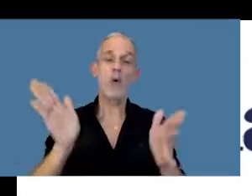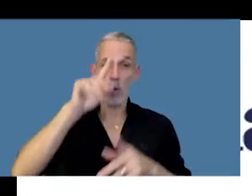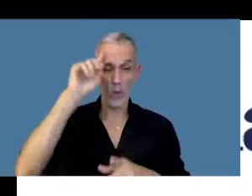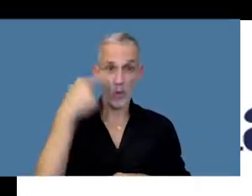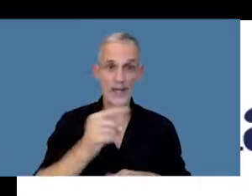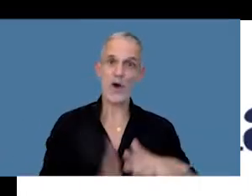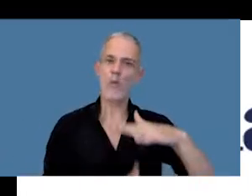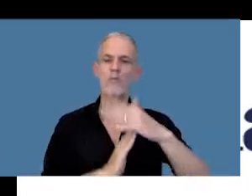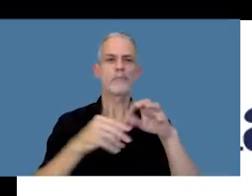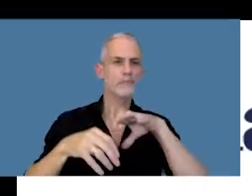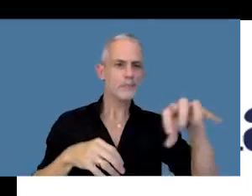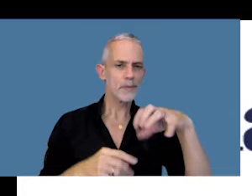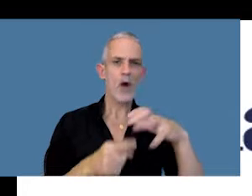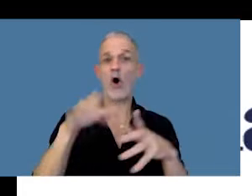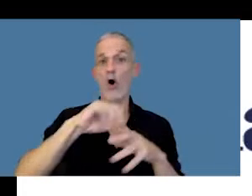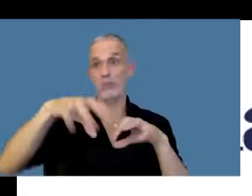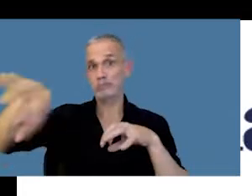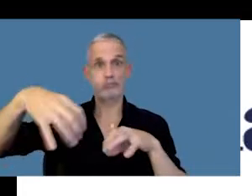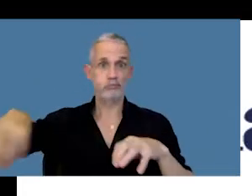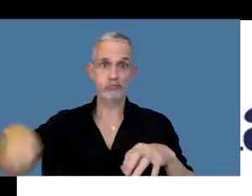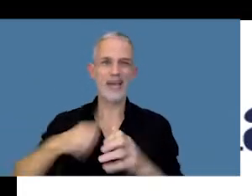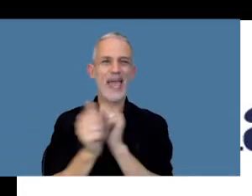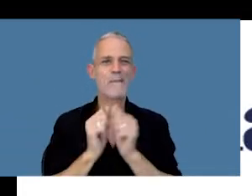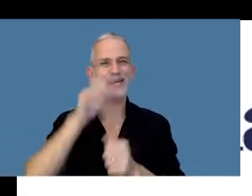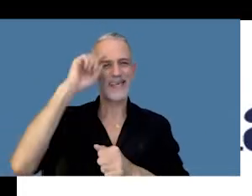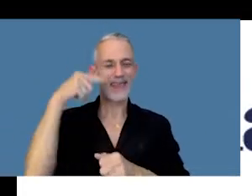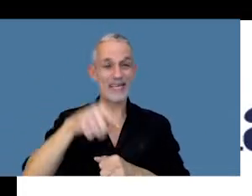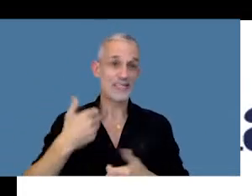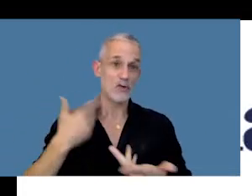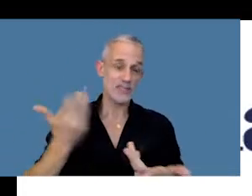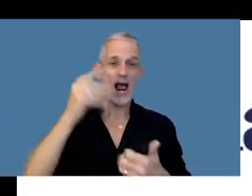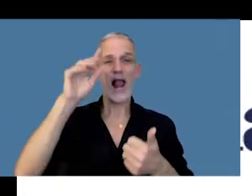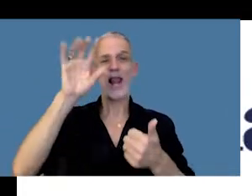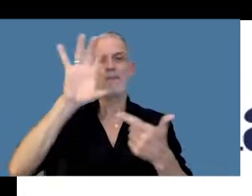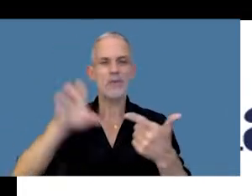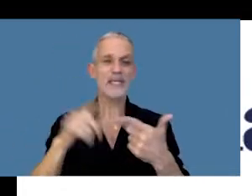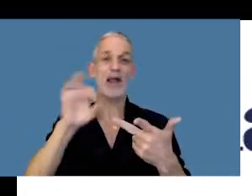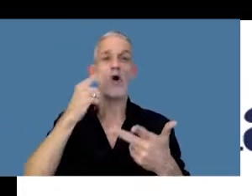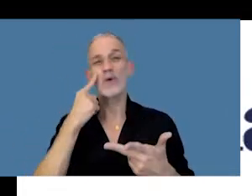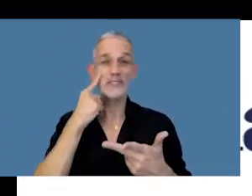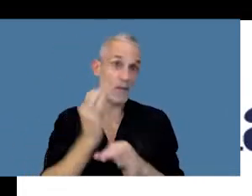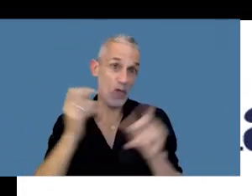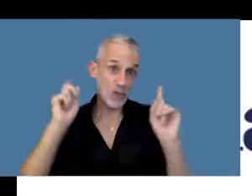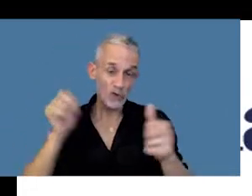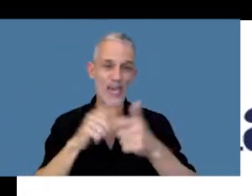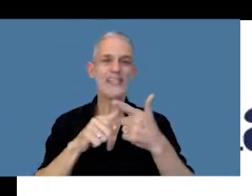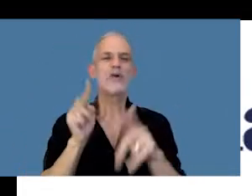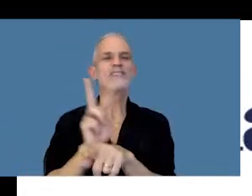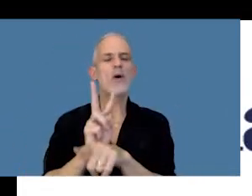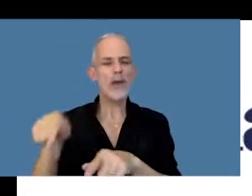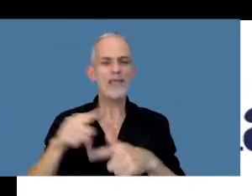o descentralizados, empresas del Estado nacional, provincial o municipal, docentes, seguridad,